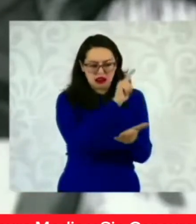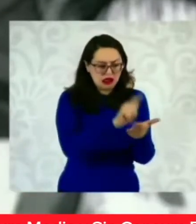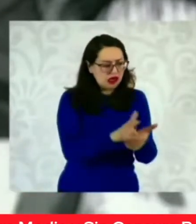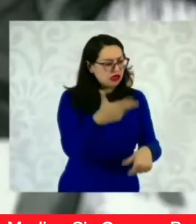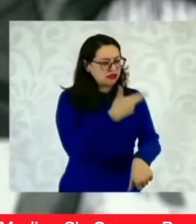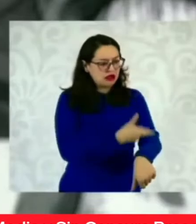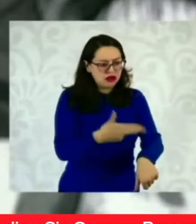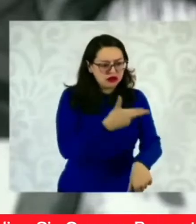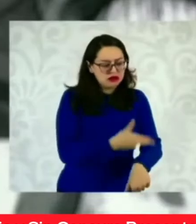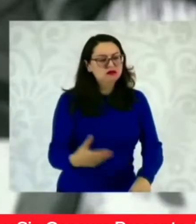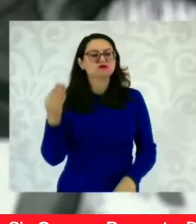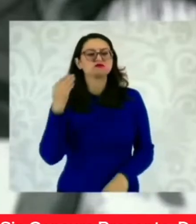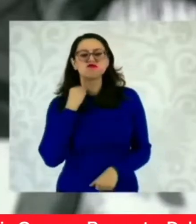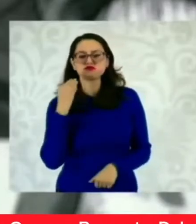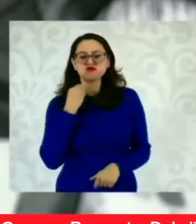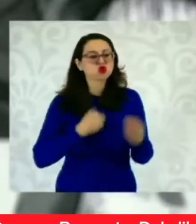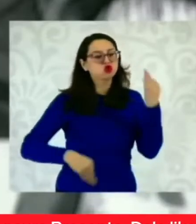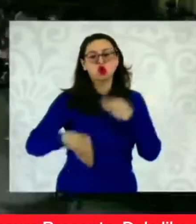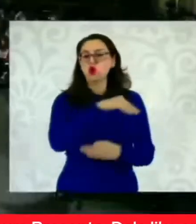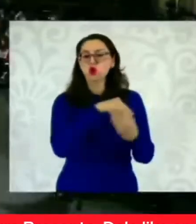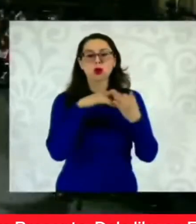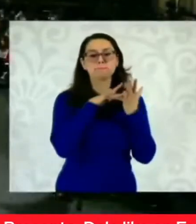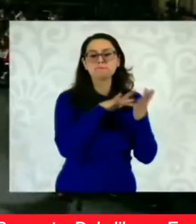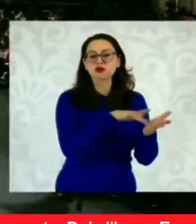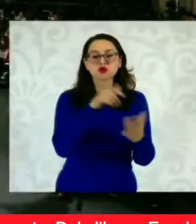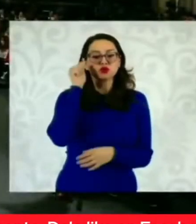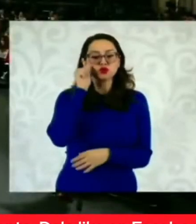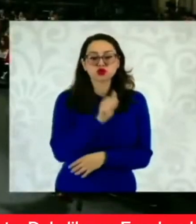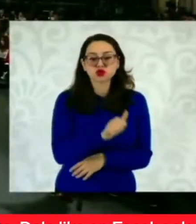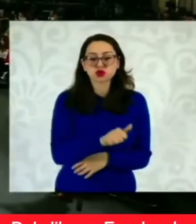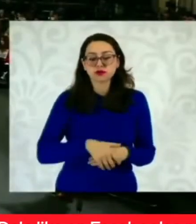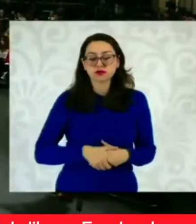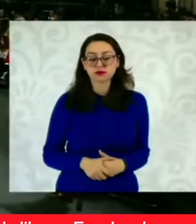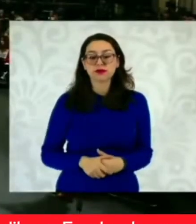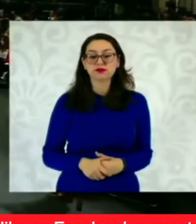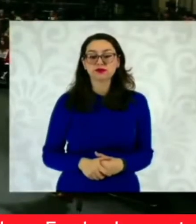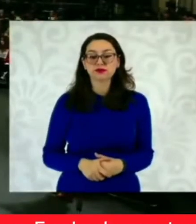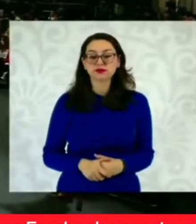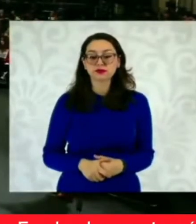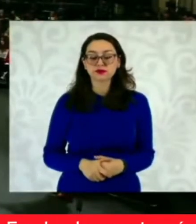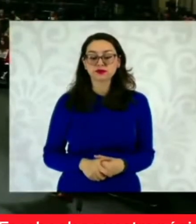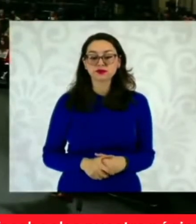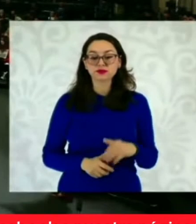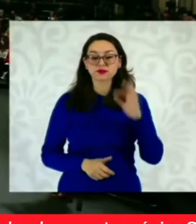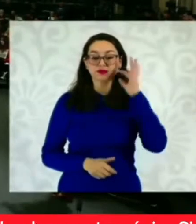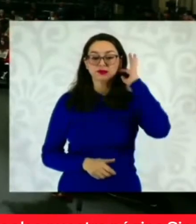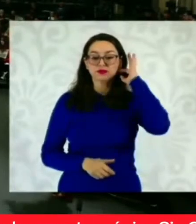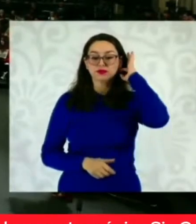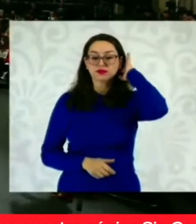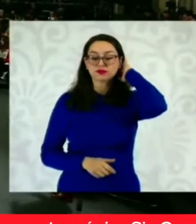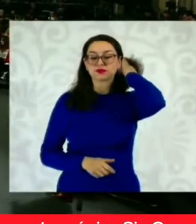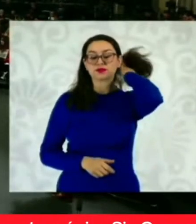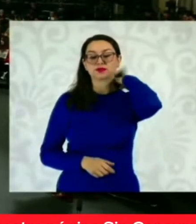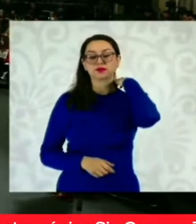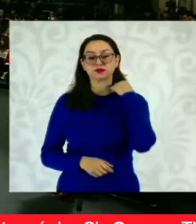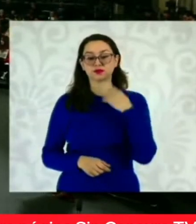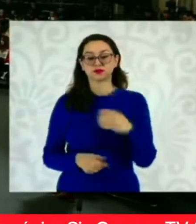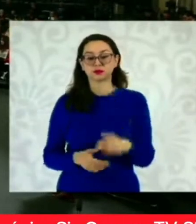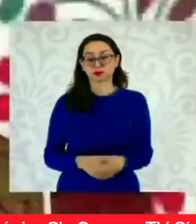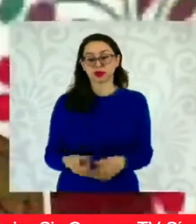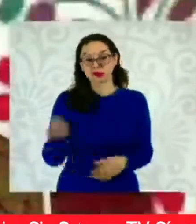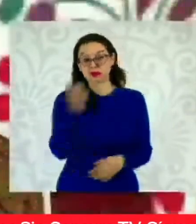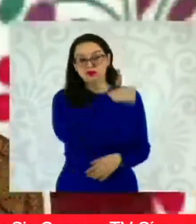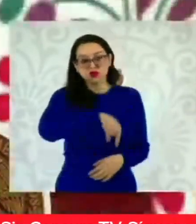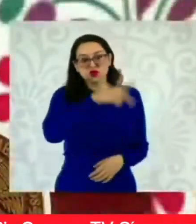temas jurídicos, legales, siempre. Presidenta, y haciendo referencia a una expresión que usó hace unos días. Son héroes